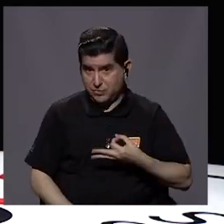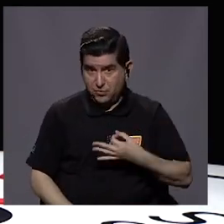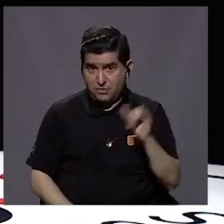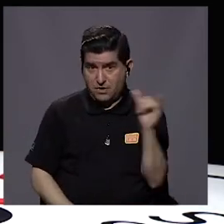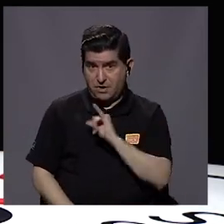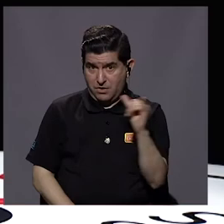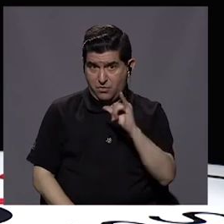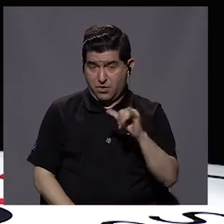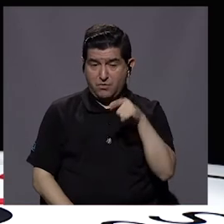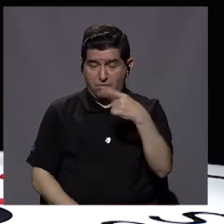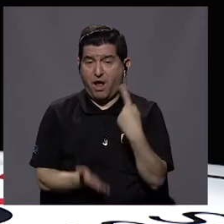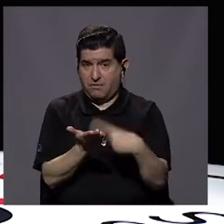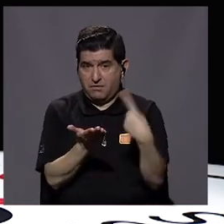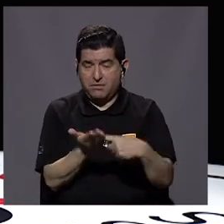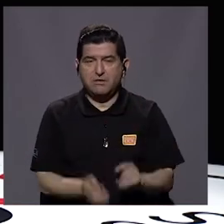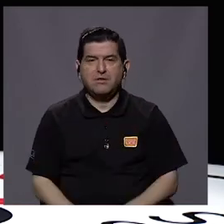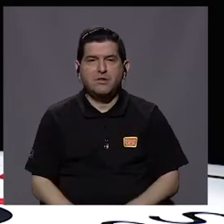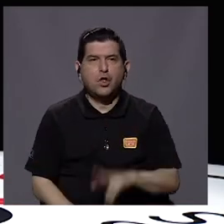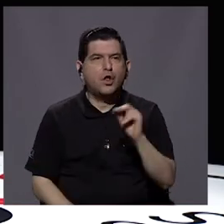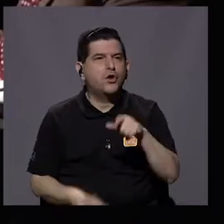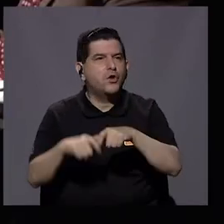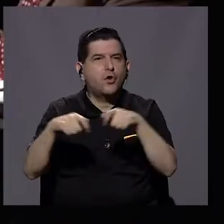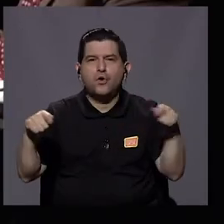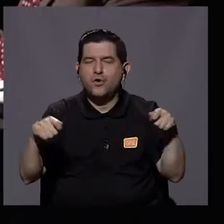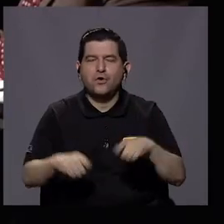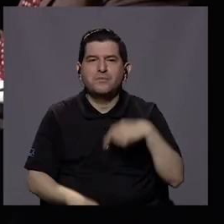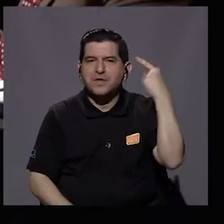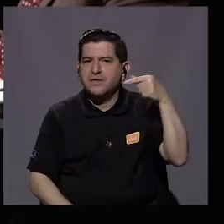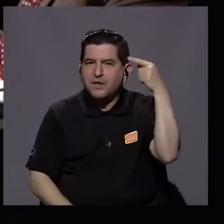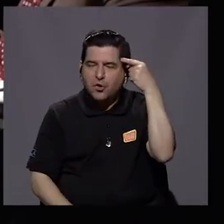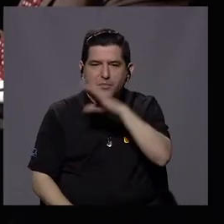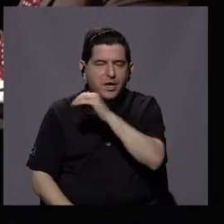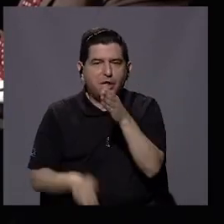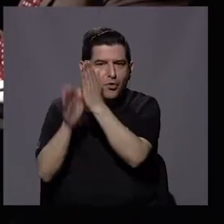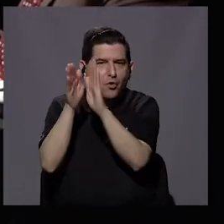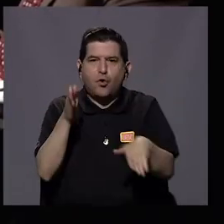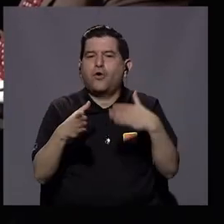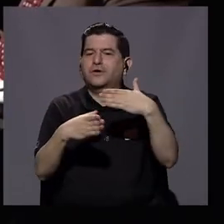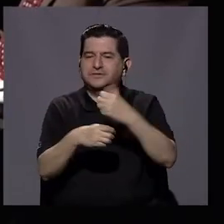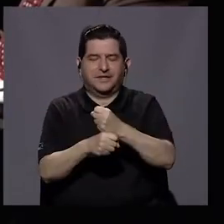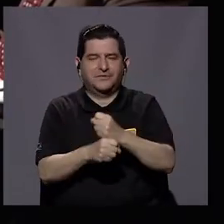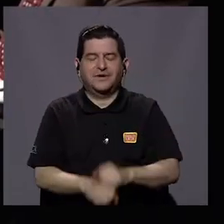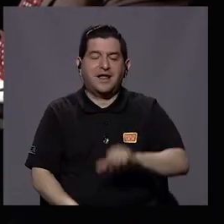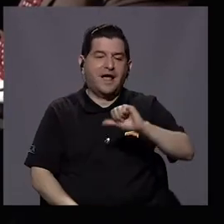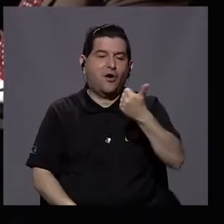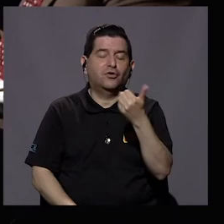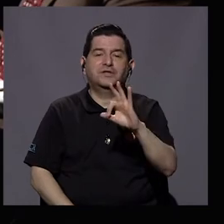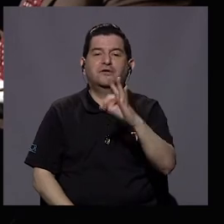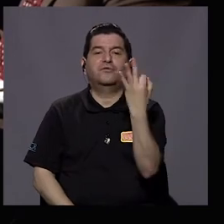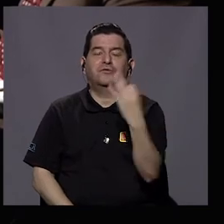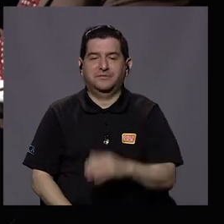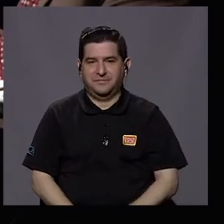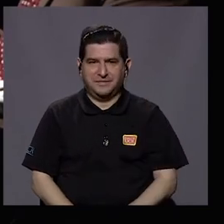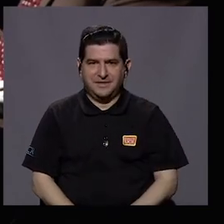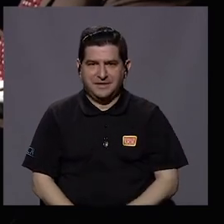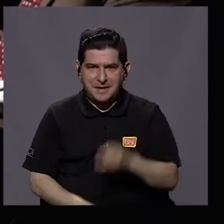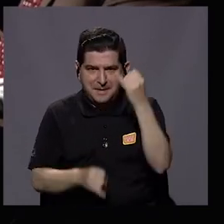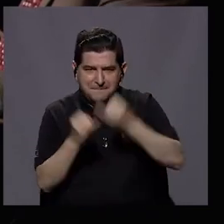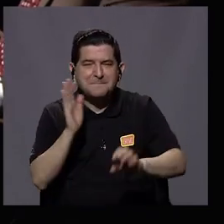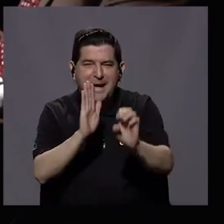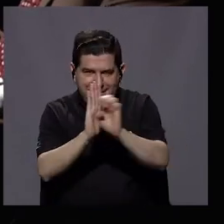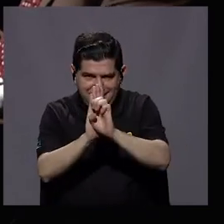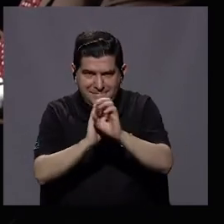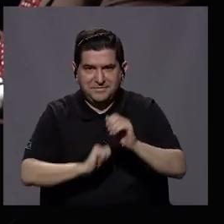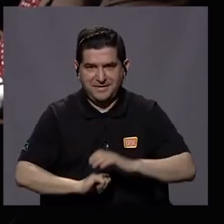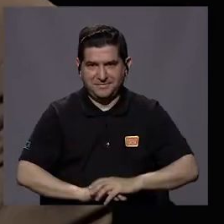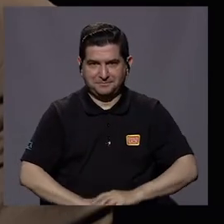que también tiene que ponerse en debate, ¿verdad? No se mide como lo mide el gobierno ni la Contraloría. ¿Sí? Así es, así es. Se mide de otra forma. De hecho, digamos, para